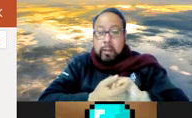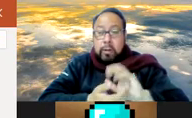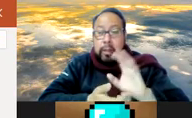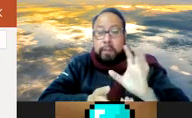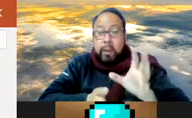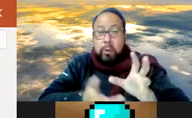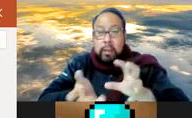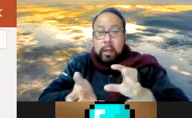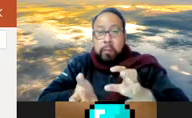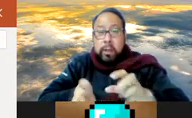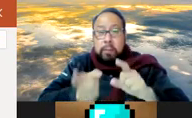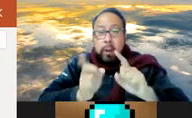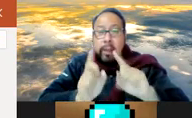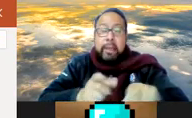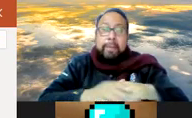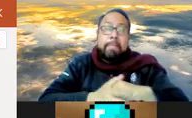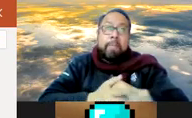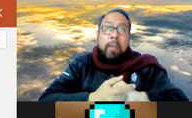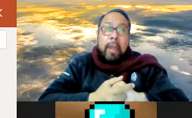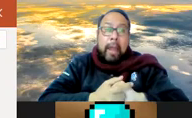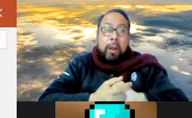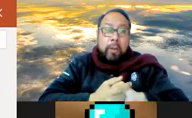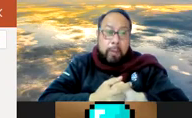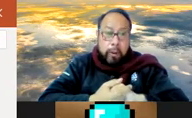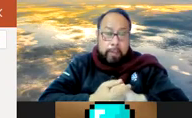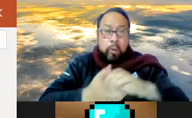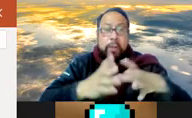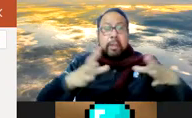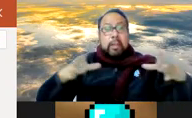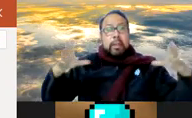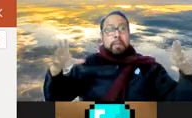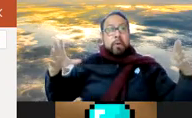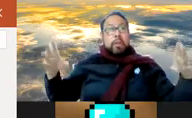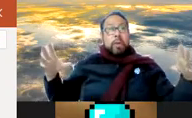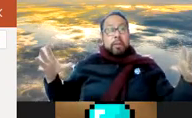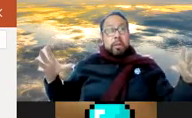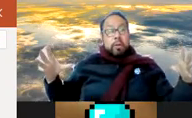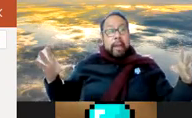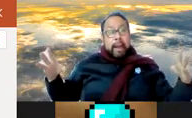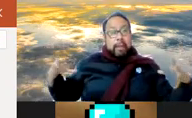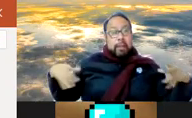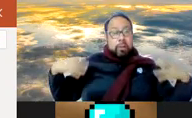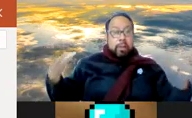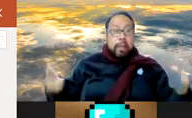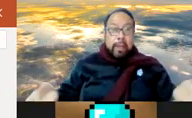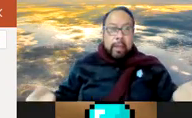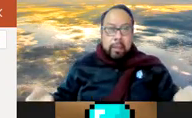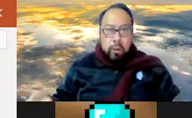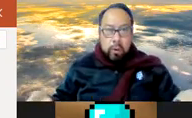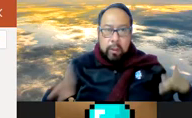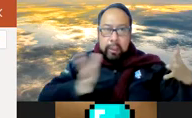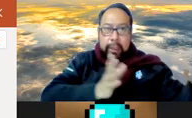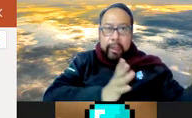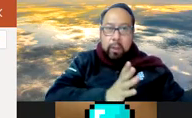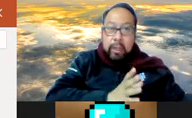la sección de preguntas y respuestas. Pero aquí, a lo que voy, no es en el tiempo de duración de la realización. Ese